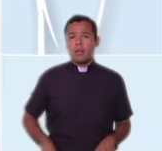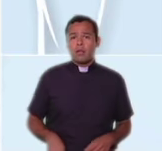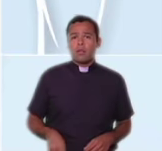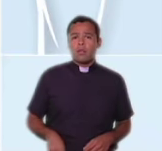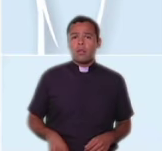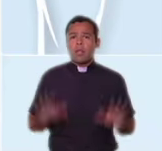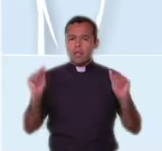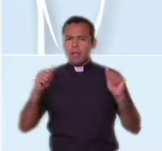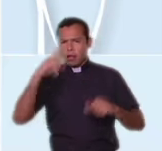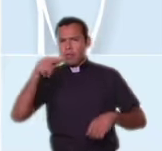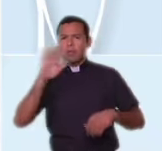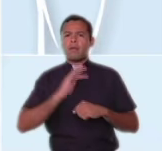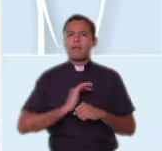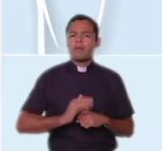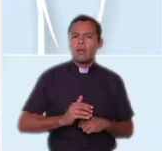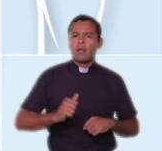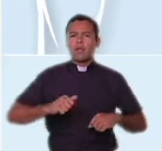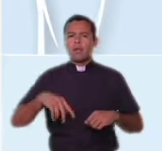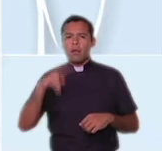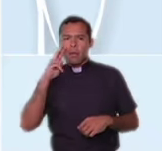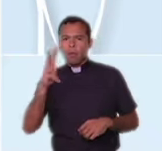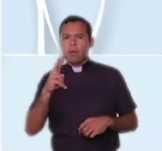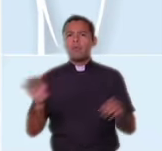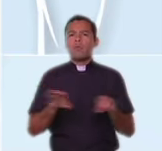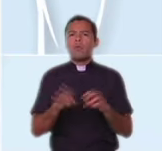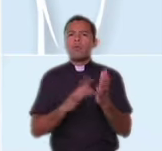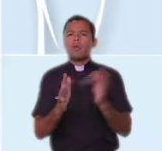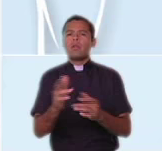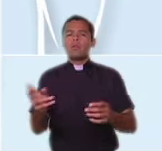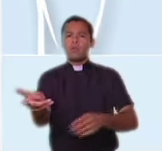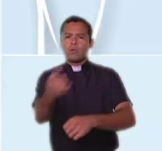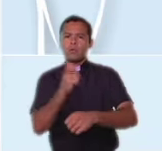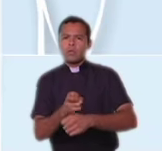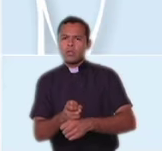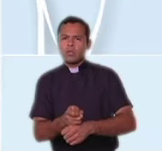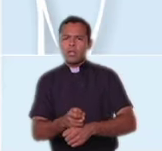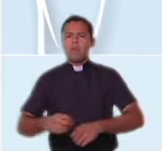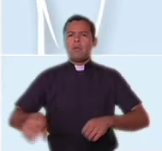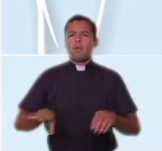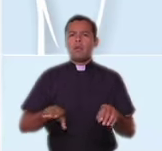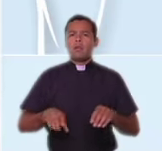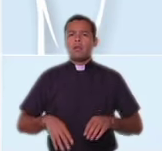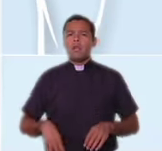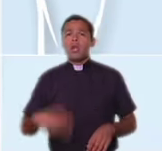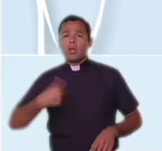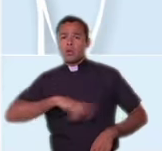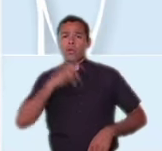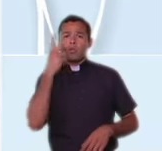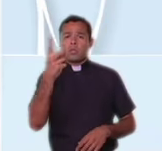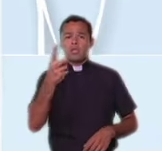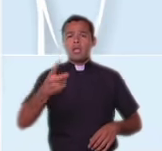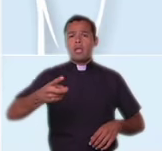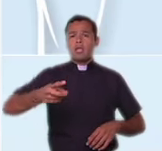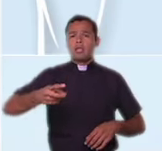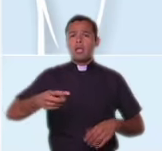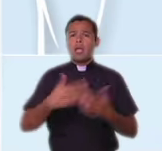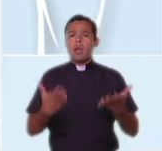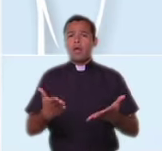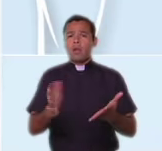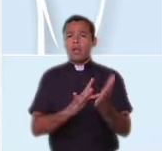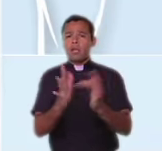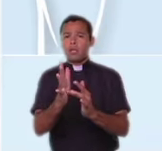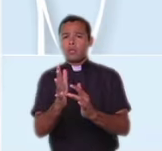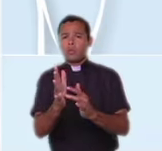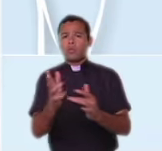Finalmente, con estos ejemplos, con estas directrices que Jesús nos marca, nos va diciendo que la vida del discípulo